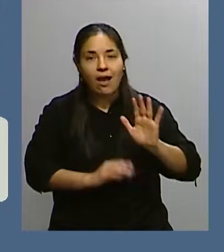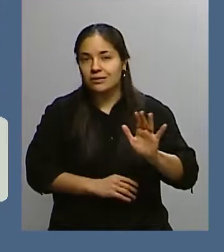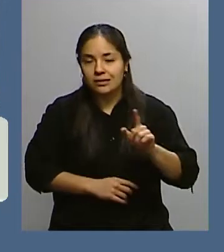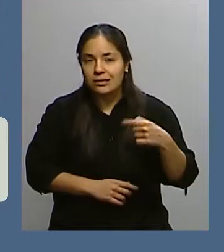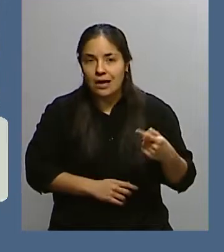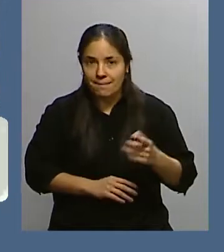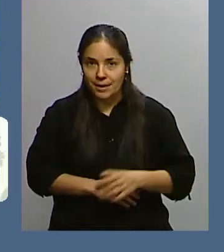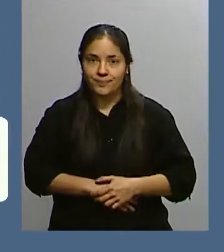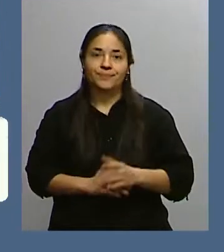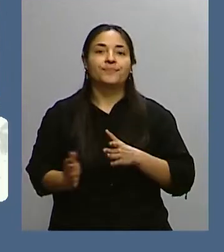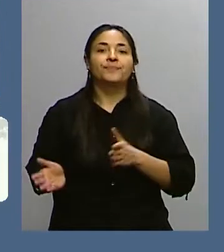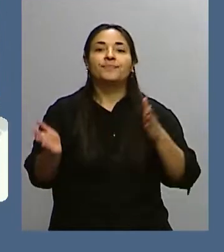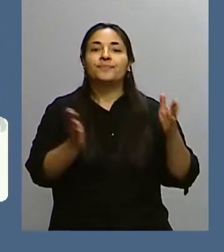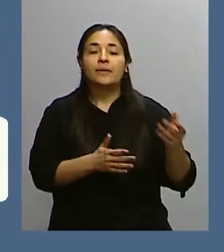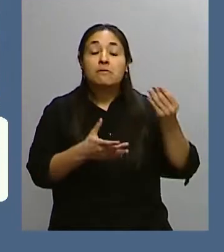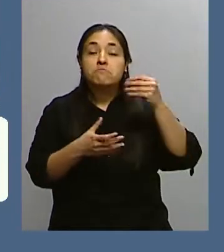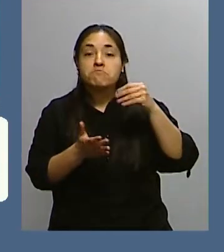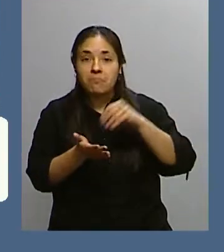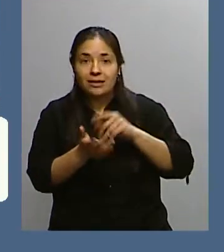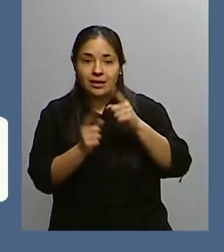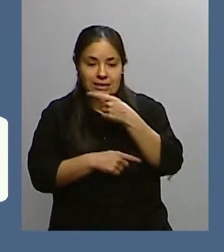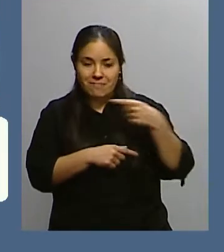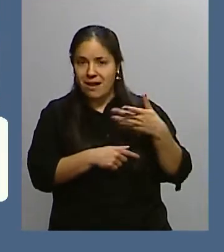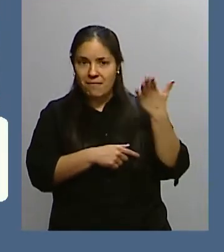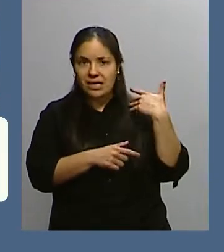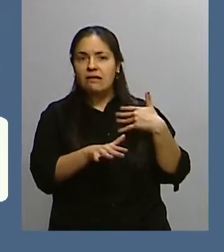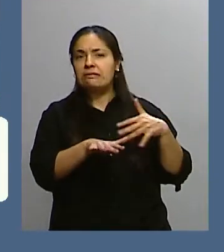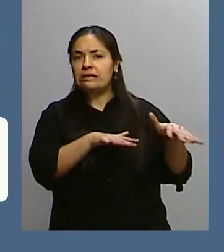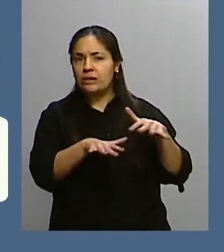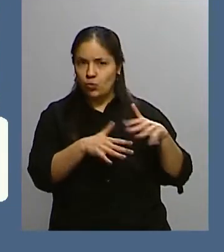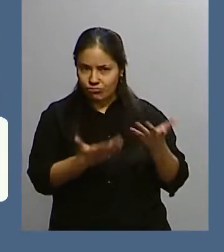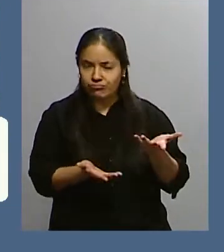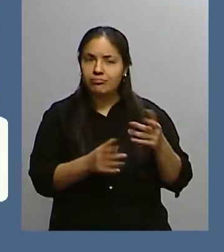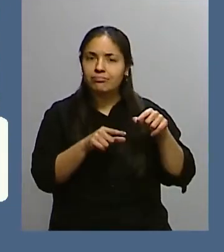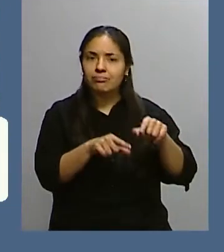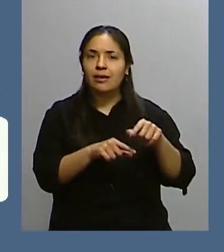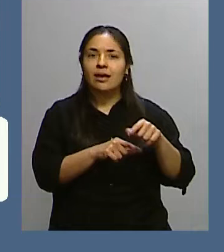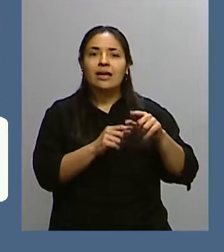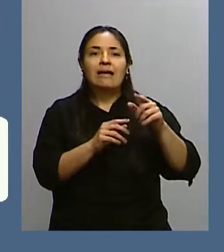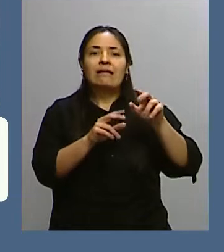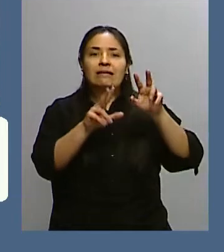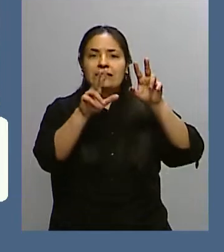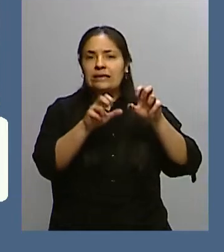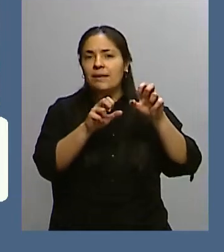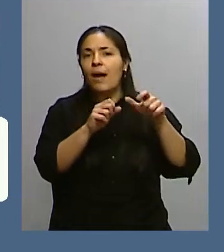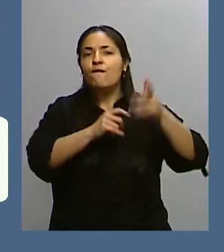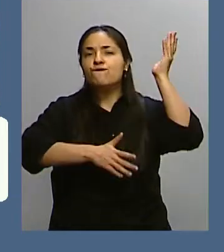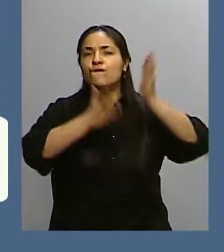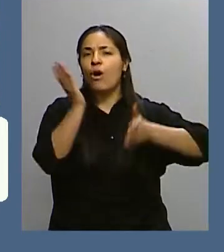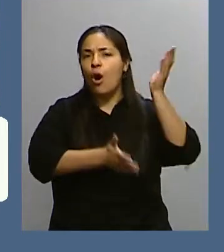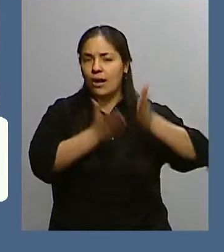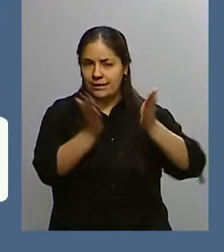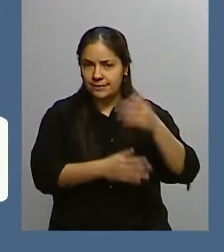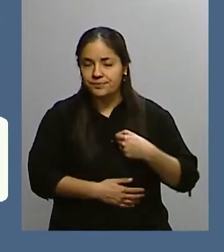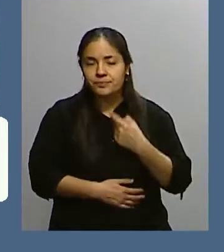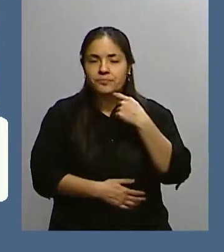Salvador, y un poco más adentrándonos en los hechos ocurridos la semana pasada, puntualmente los hechos de violencia que se han sucedido. Le